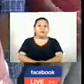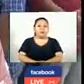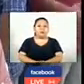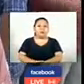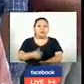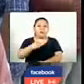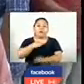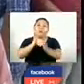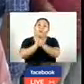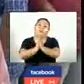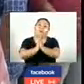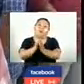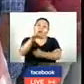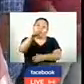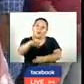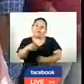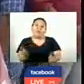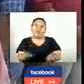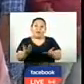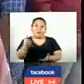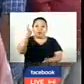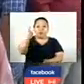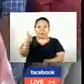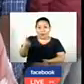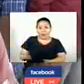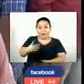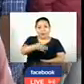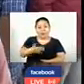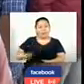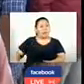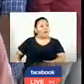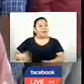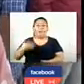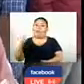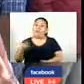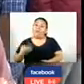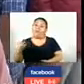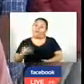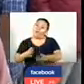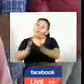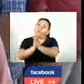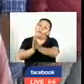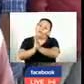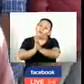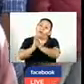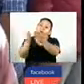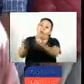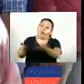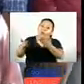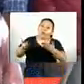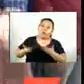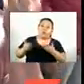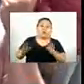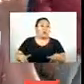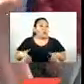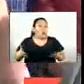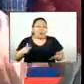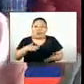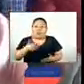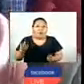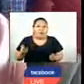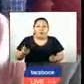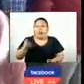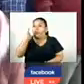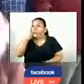le hago un llamado por este medio al señor presidente que por favor que por favor los ayude porque no tenemos